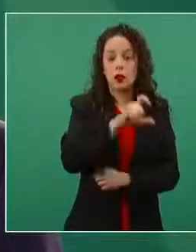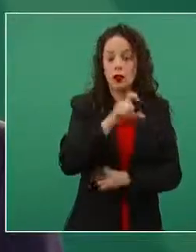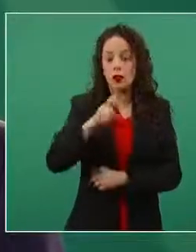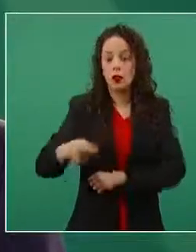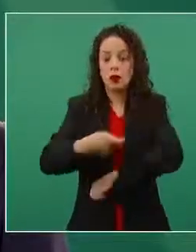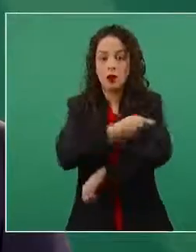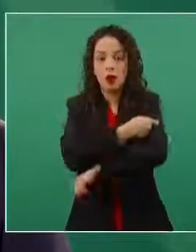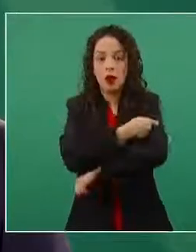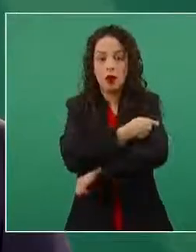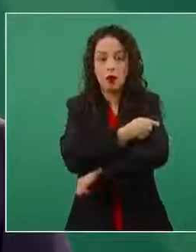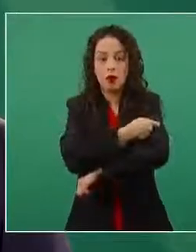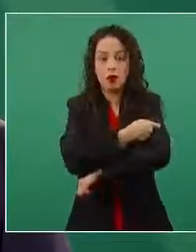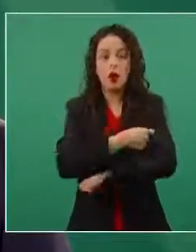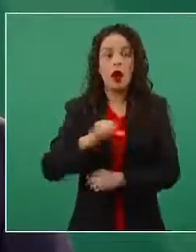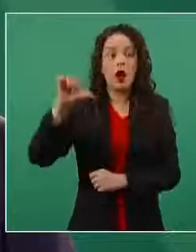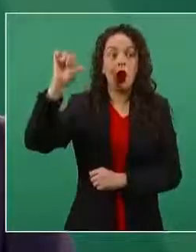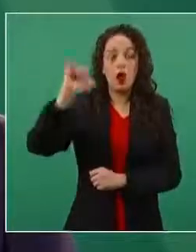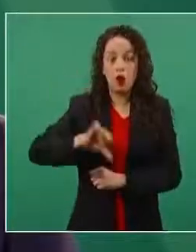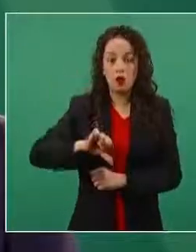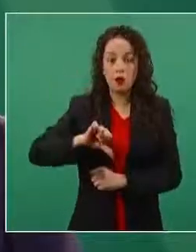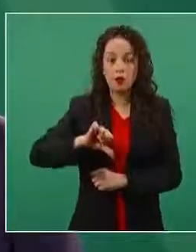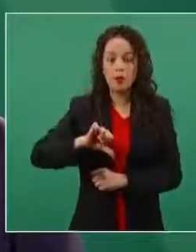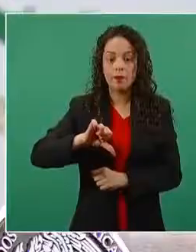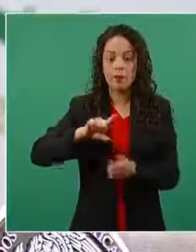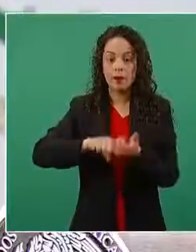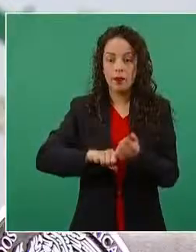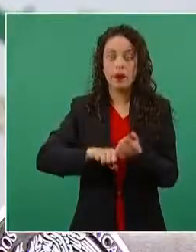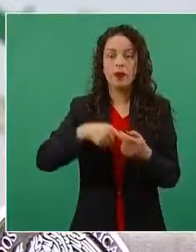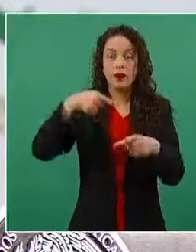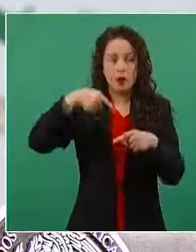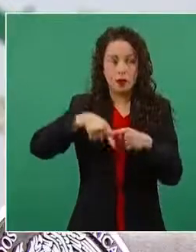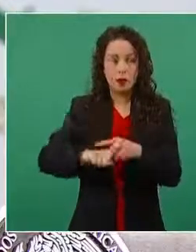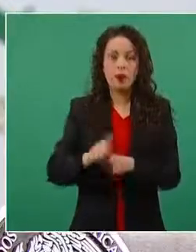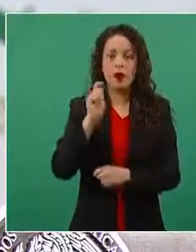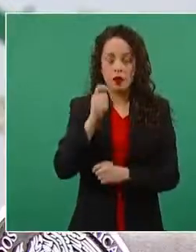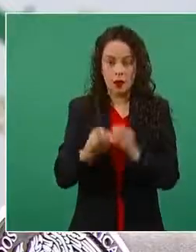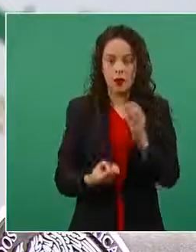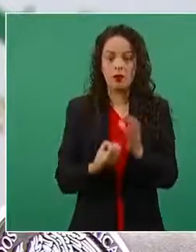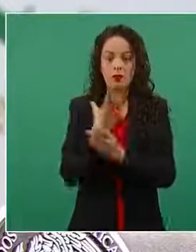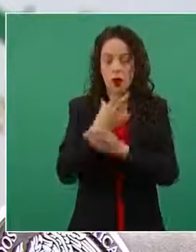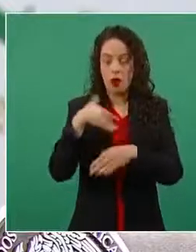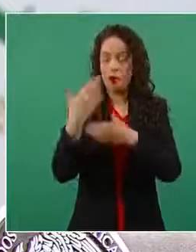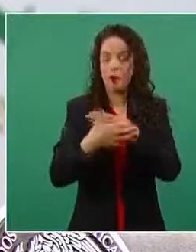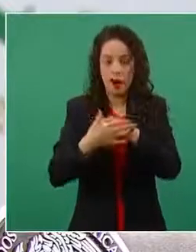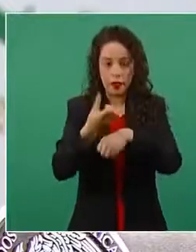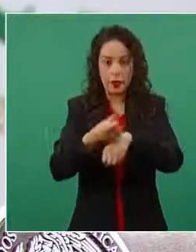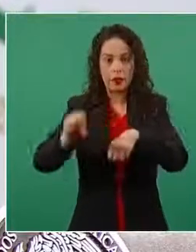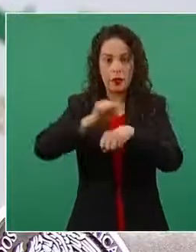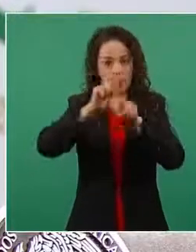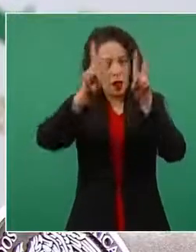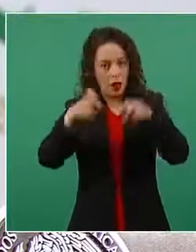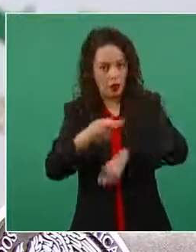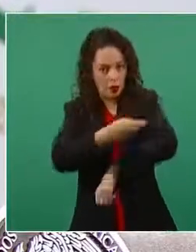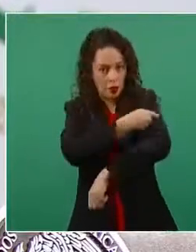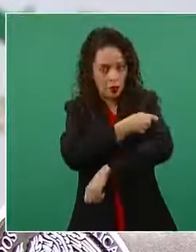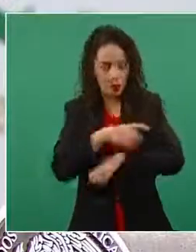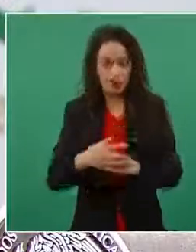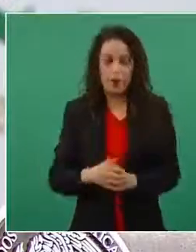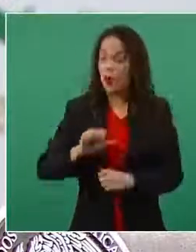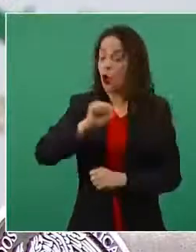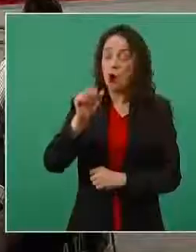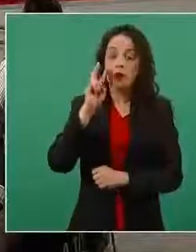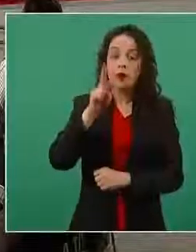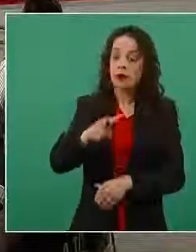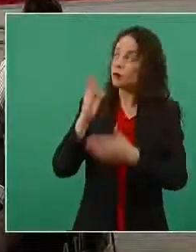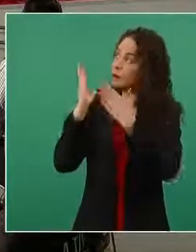pusieron y hoy estamos anunciando precisamente el inicio del nuevo ciclo semanal de vacunación. La siguiente nos muestra que